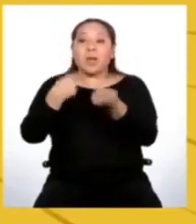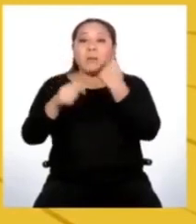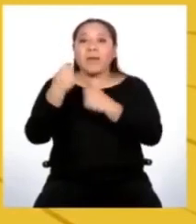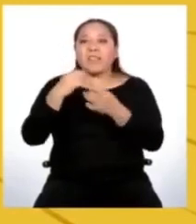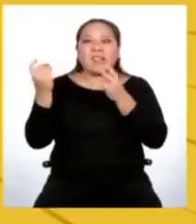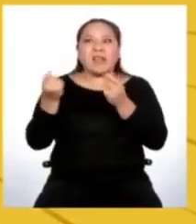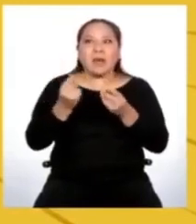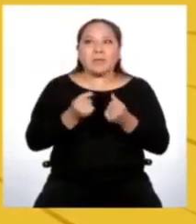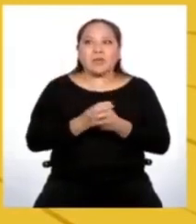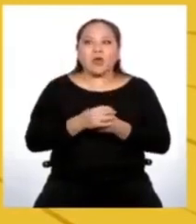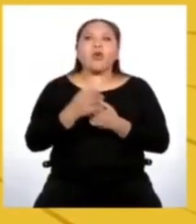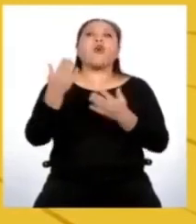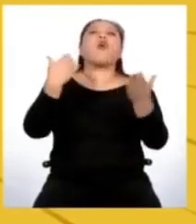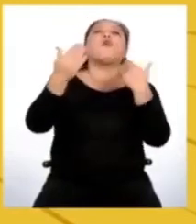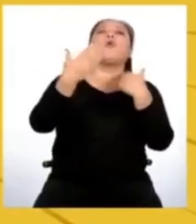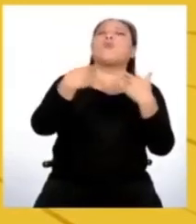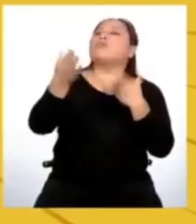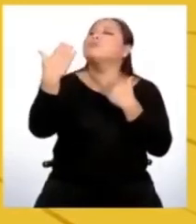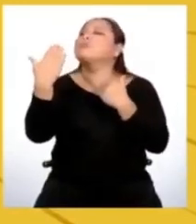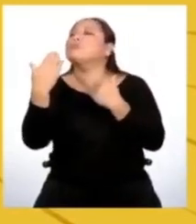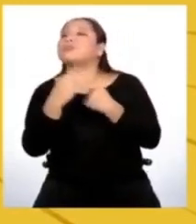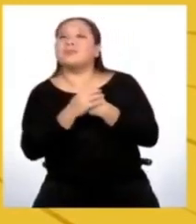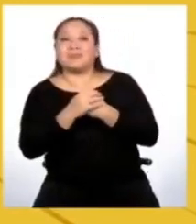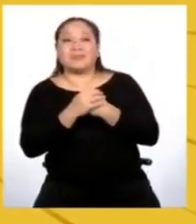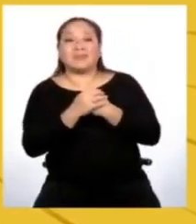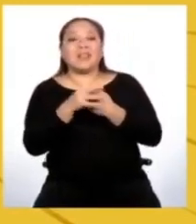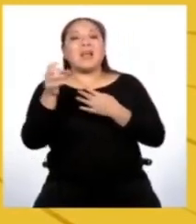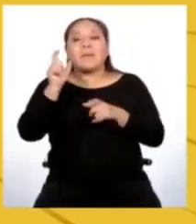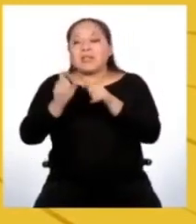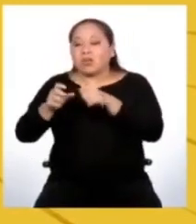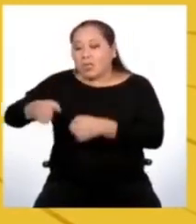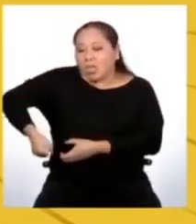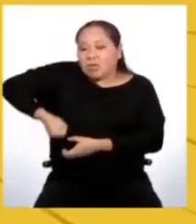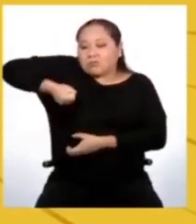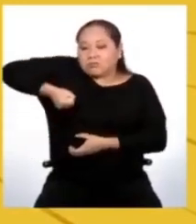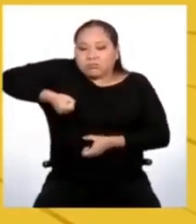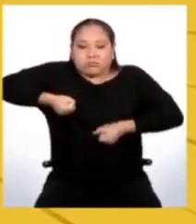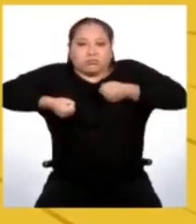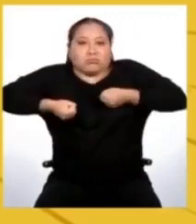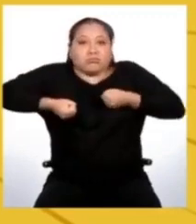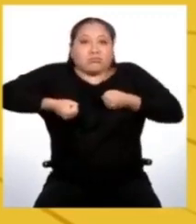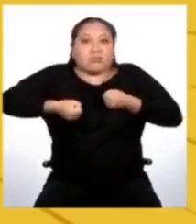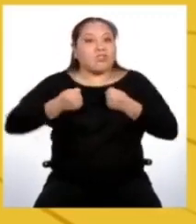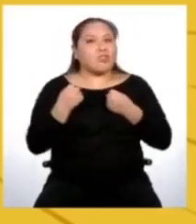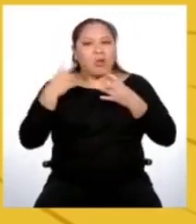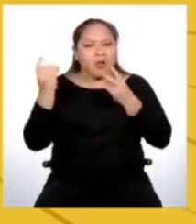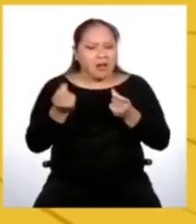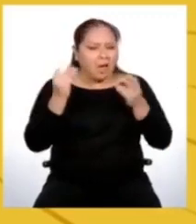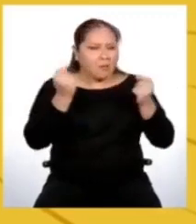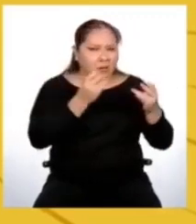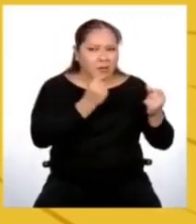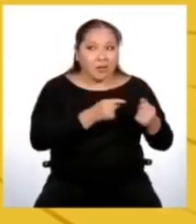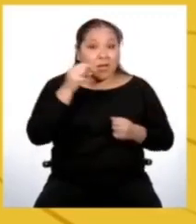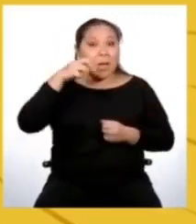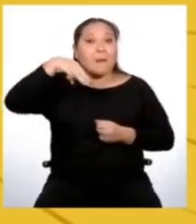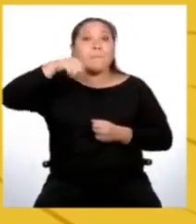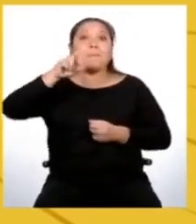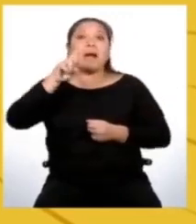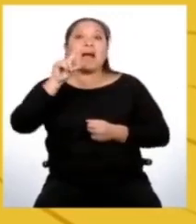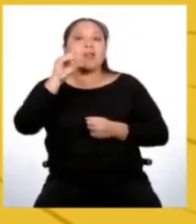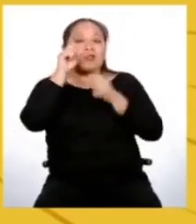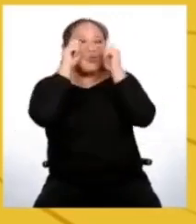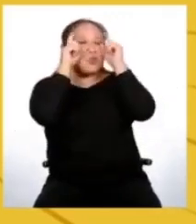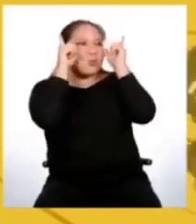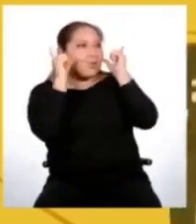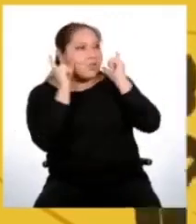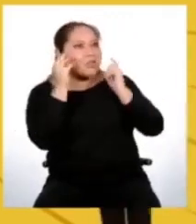forma peculiar de llamar a los clientes, las personas cargando sus bultos. Todo sucede con mucha rapidez y Marco está